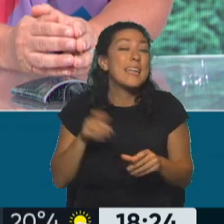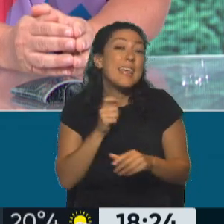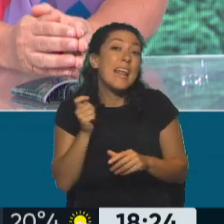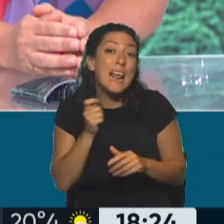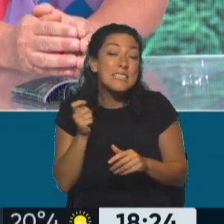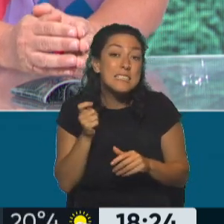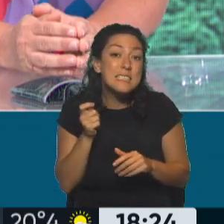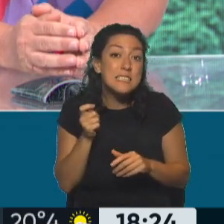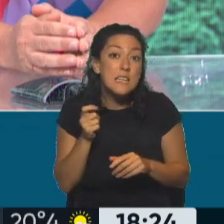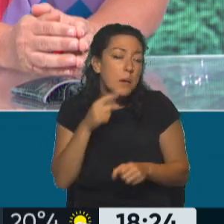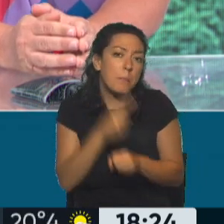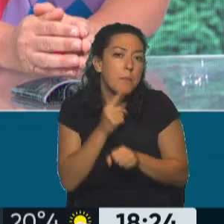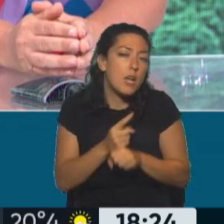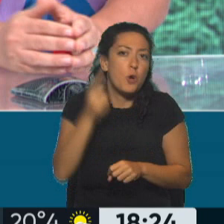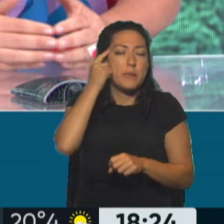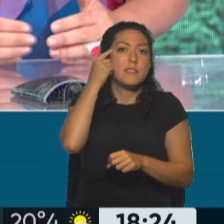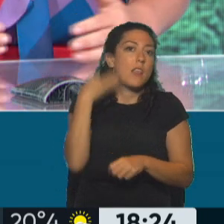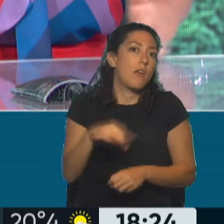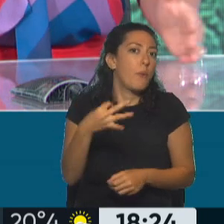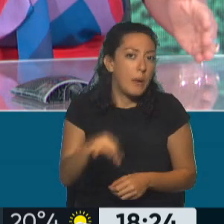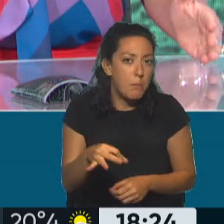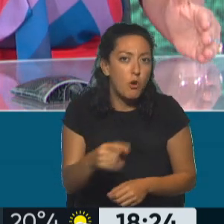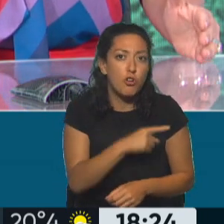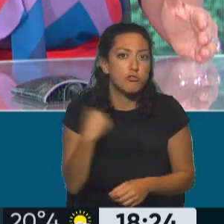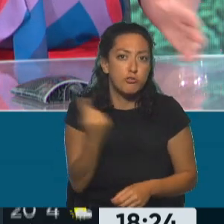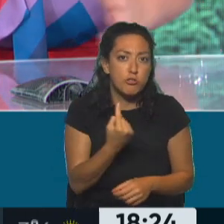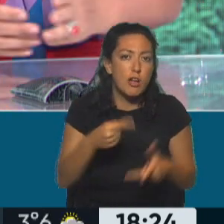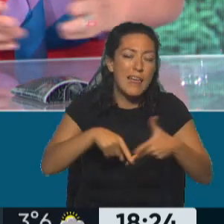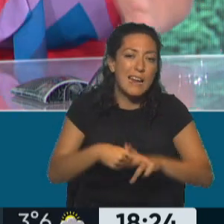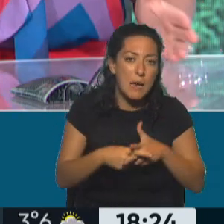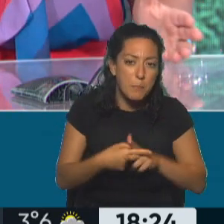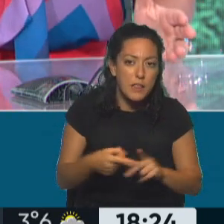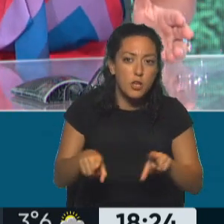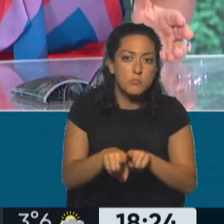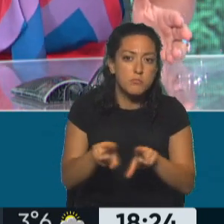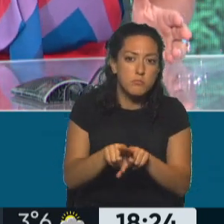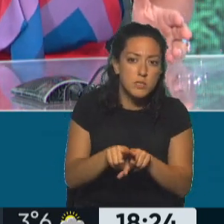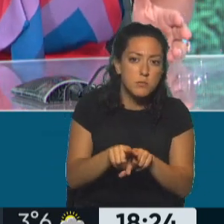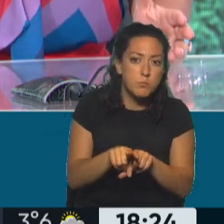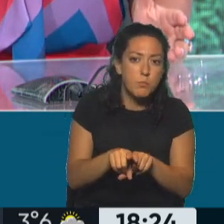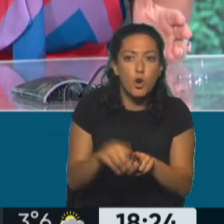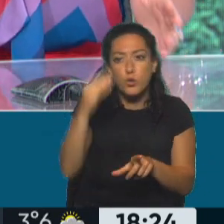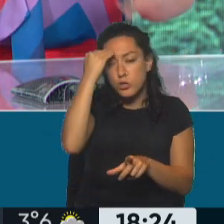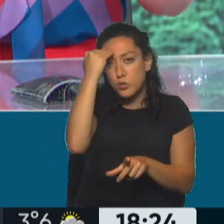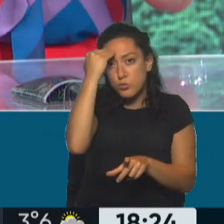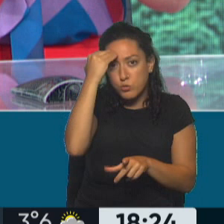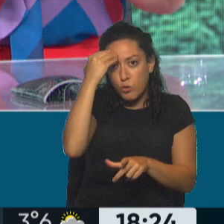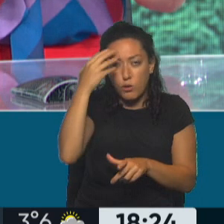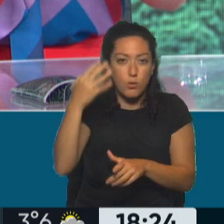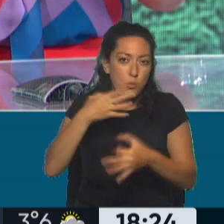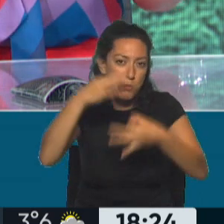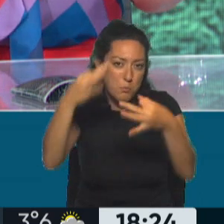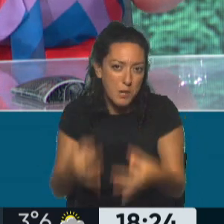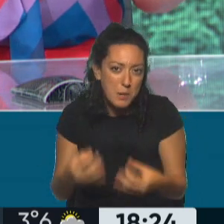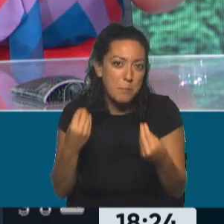la Corte, tenemos que nosotros hacer efectivos los mecanismos de pesos y contrapesos que establece la Constitución para que los